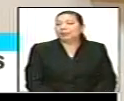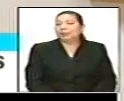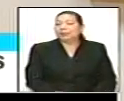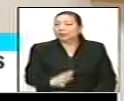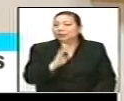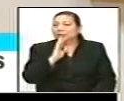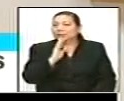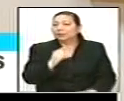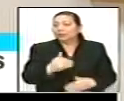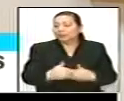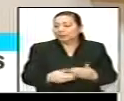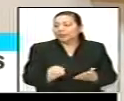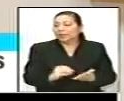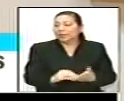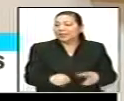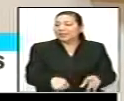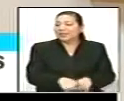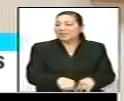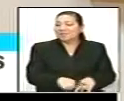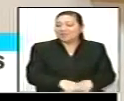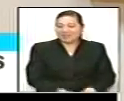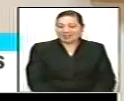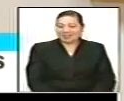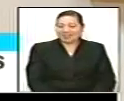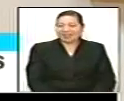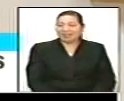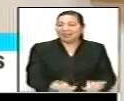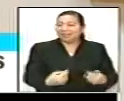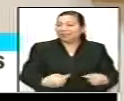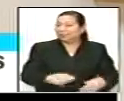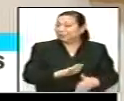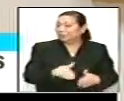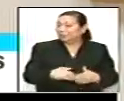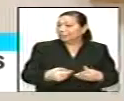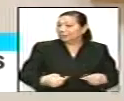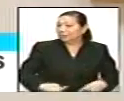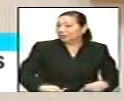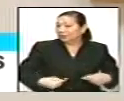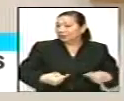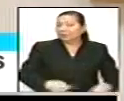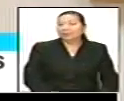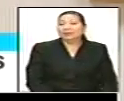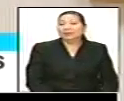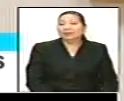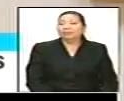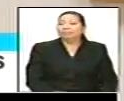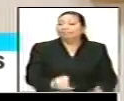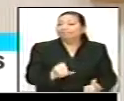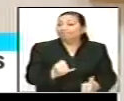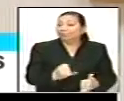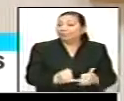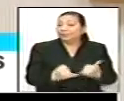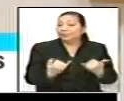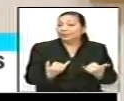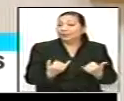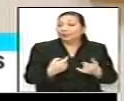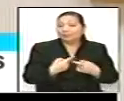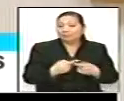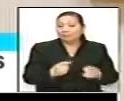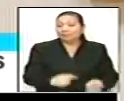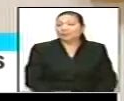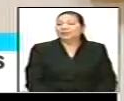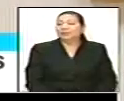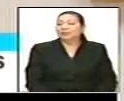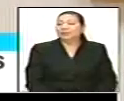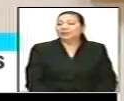diálogos intrageneracionales también. Entonces, es todo un desafío, y justamente al terminar esta publicación que